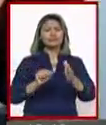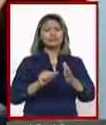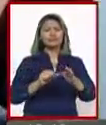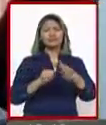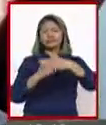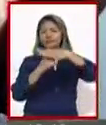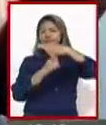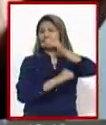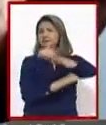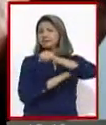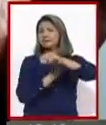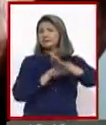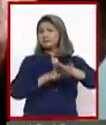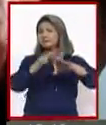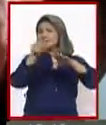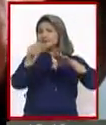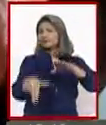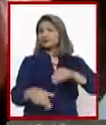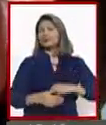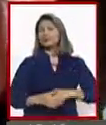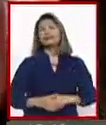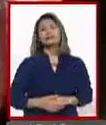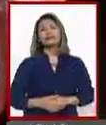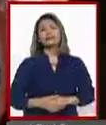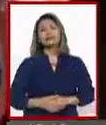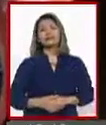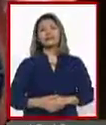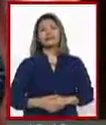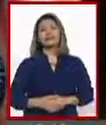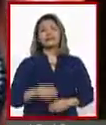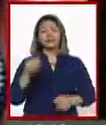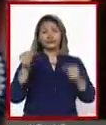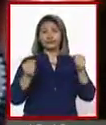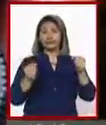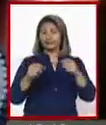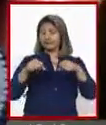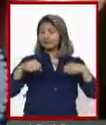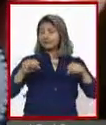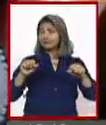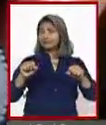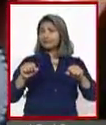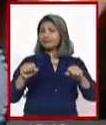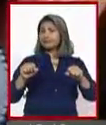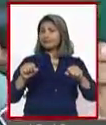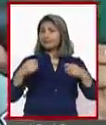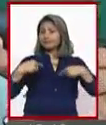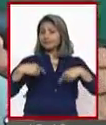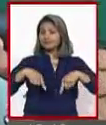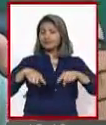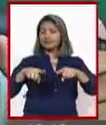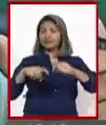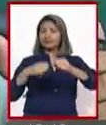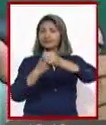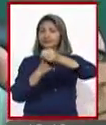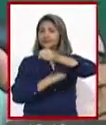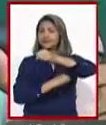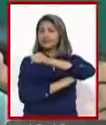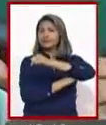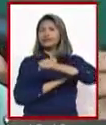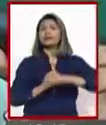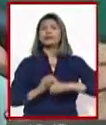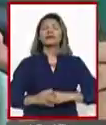puente. El informe del técnico investigador es de que un vehículo tipo motocicleta circula